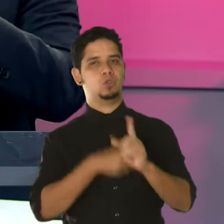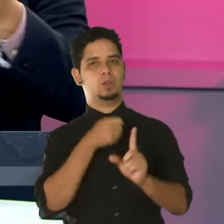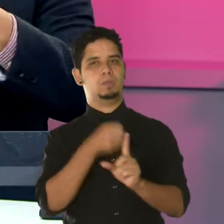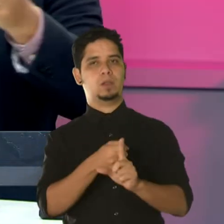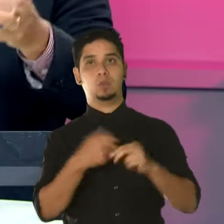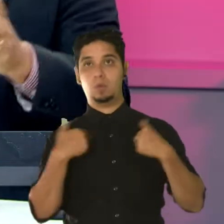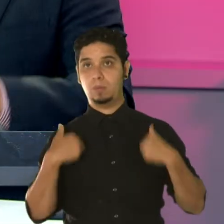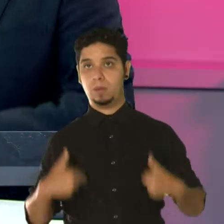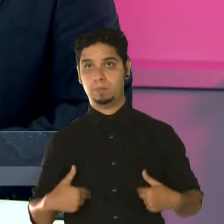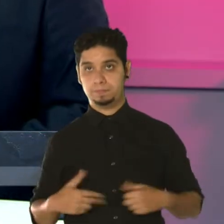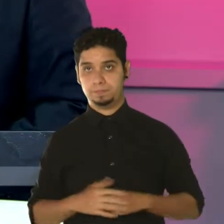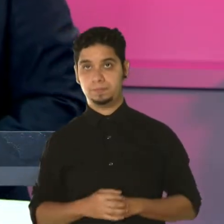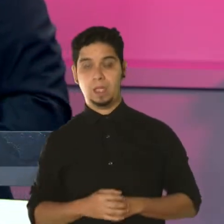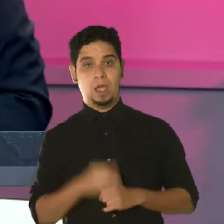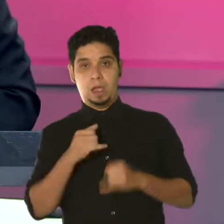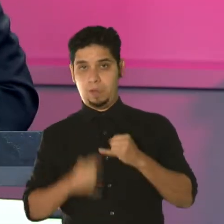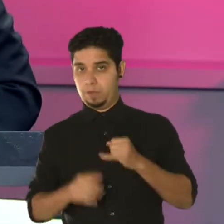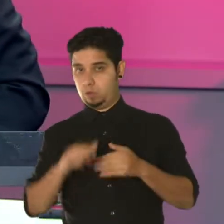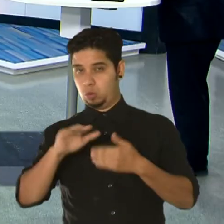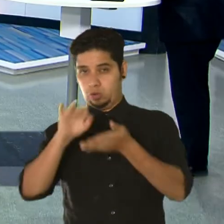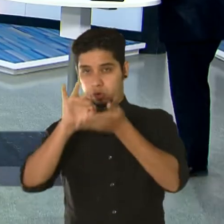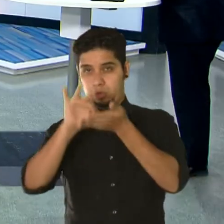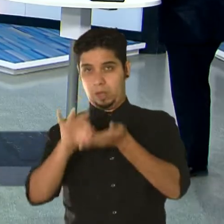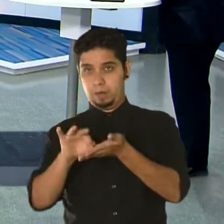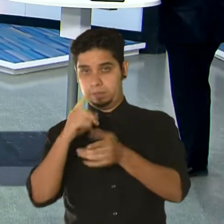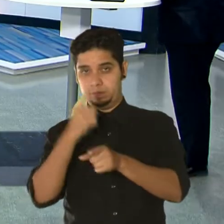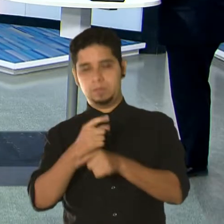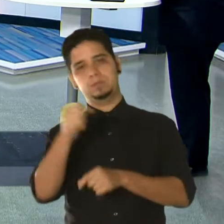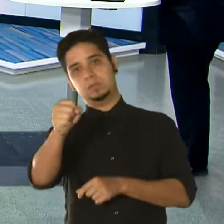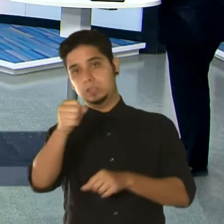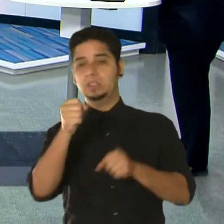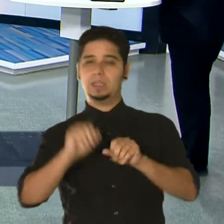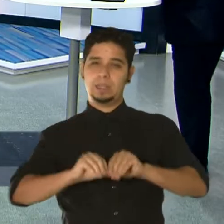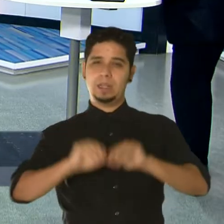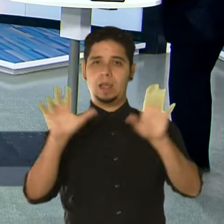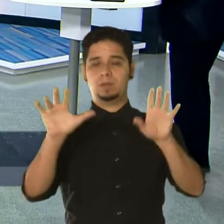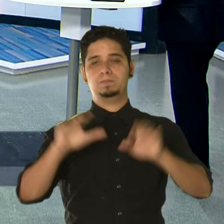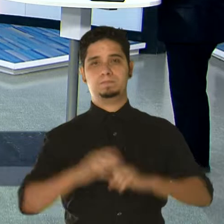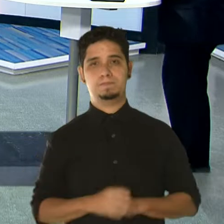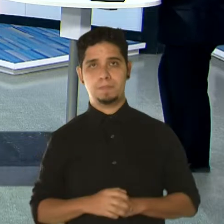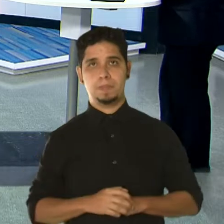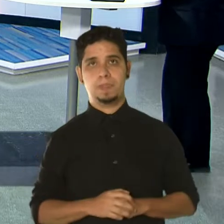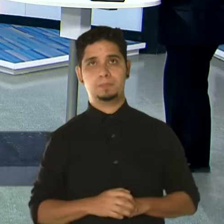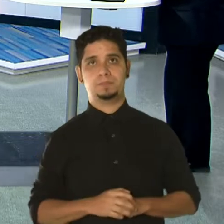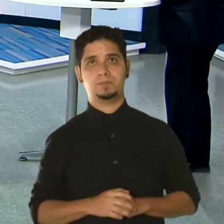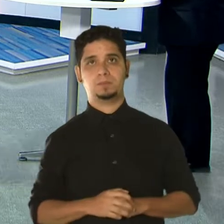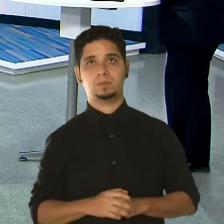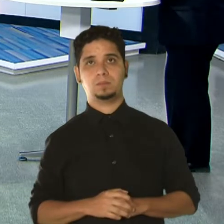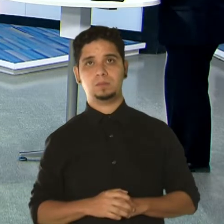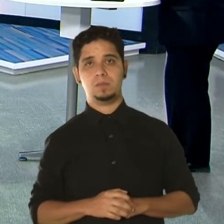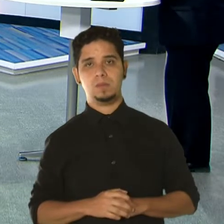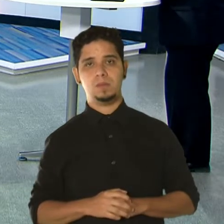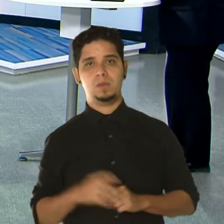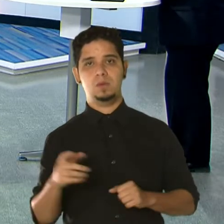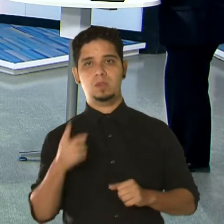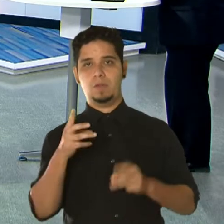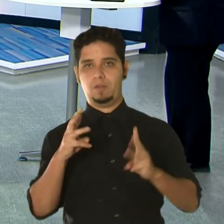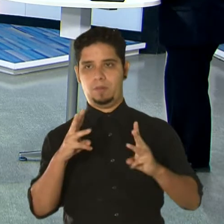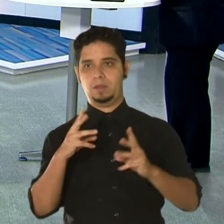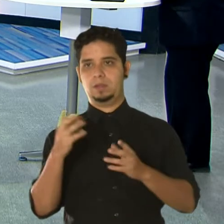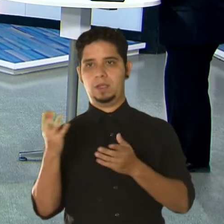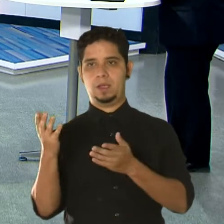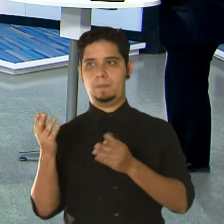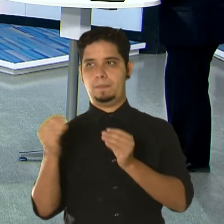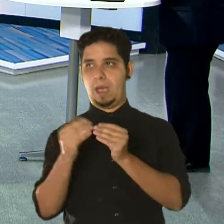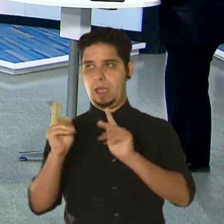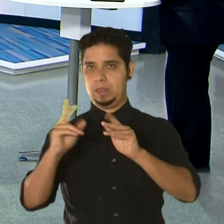dólares y centavos a la larga. Claro. No solo eso, que una de las formas de atraer, ¿verdad?, de que regrese esa